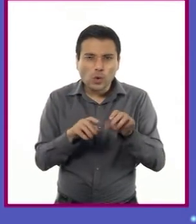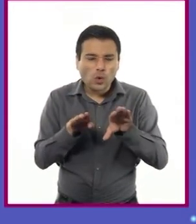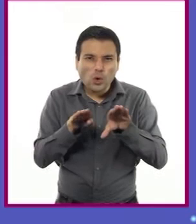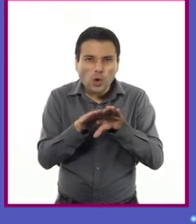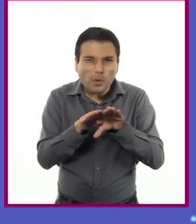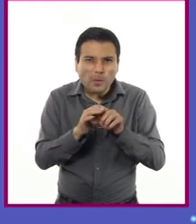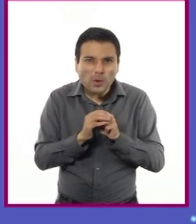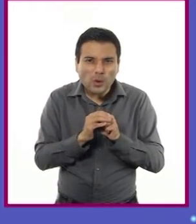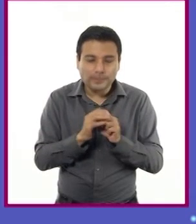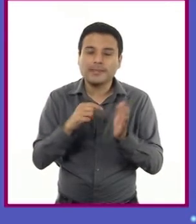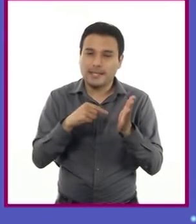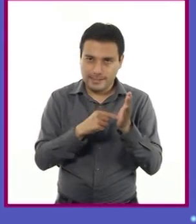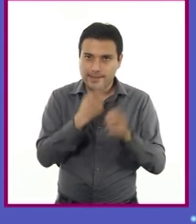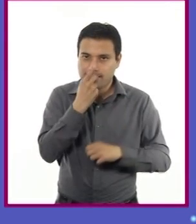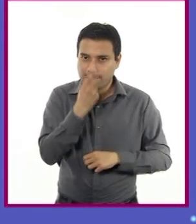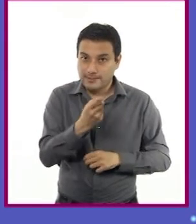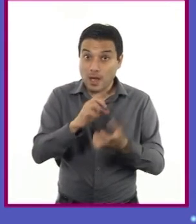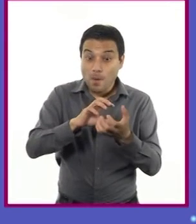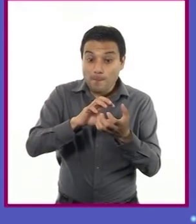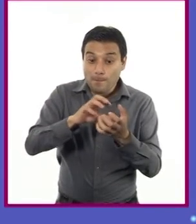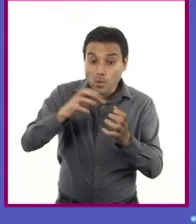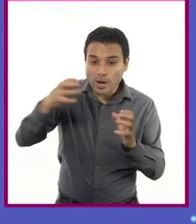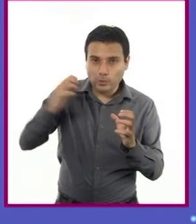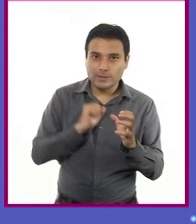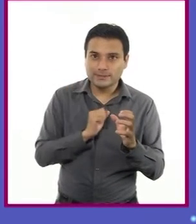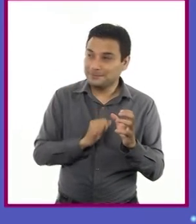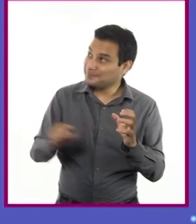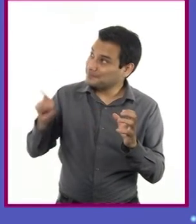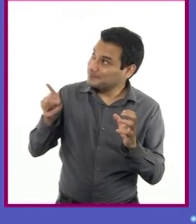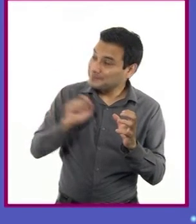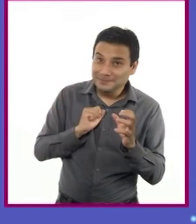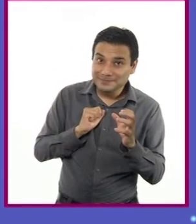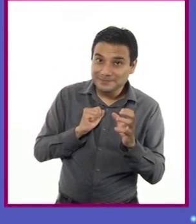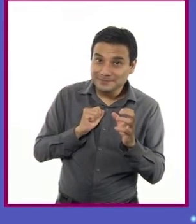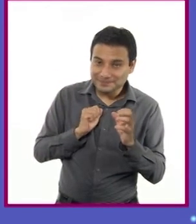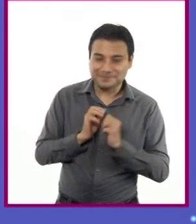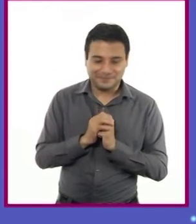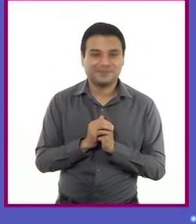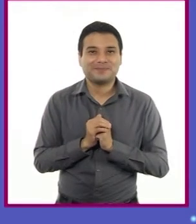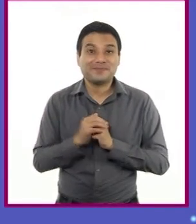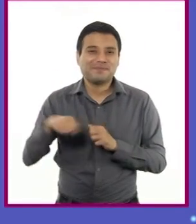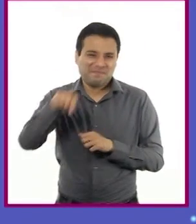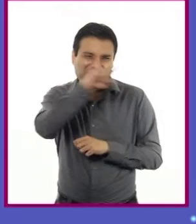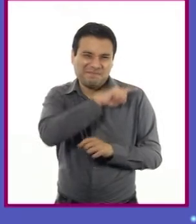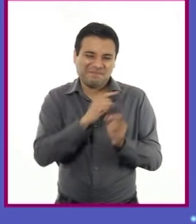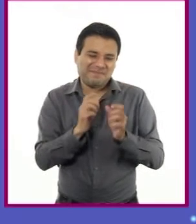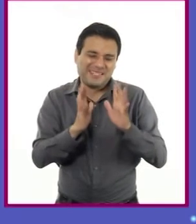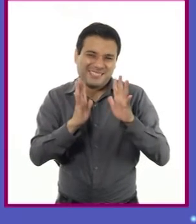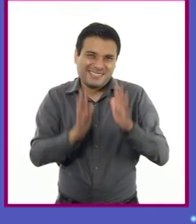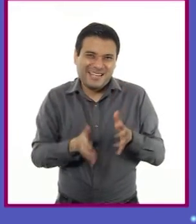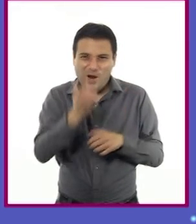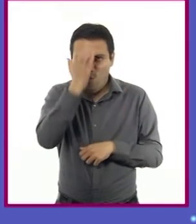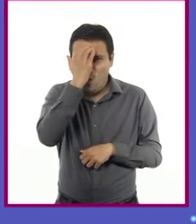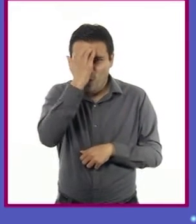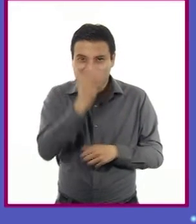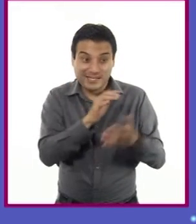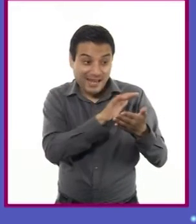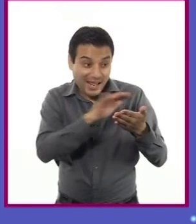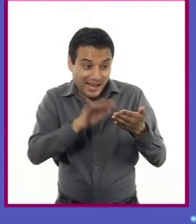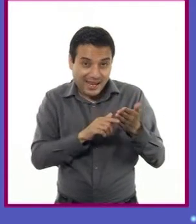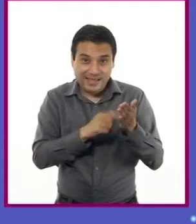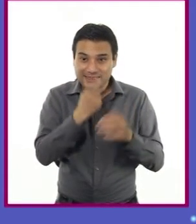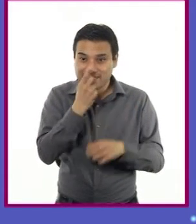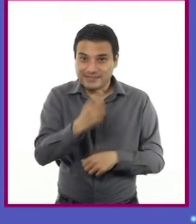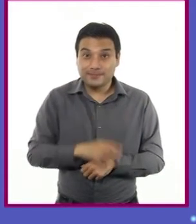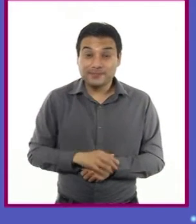concepto moléculas. Y algo que seguramente muchos conocemos y que se menciona en el texto es que el